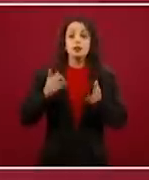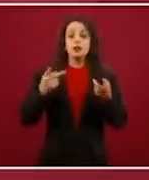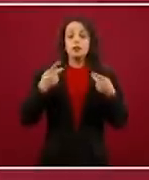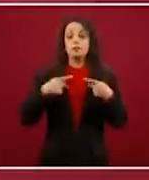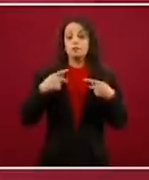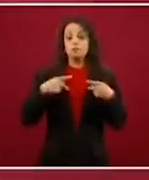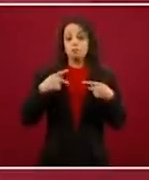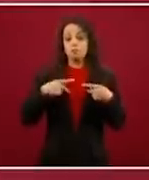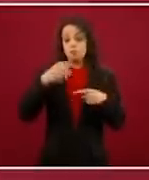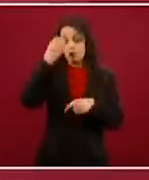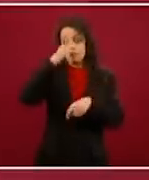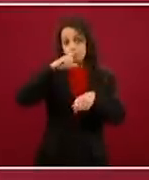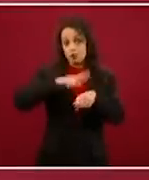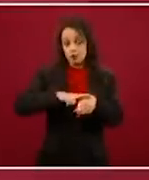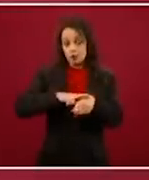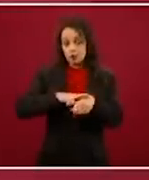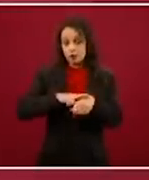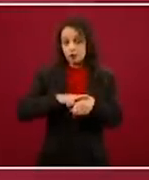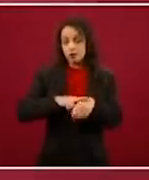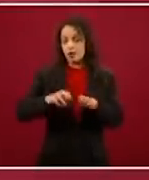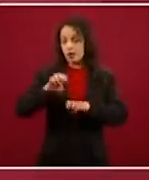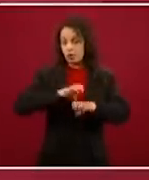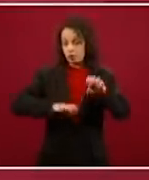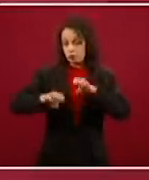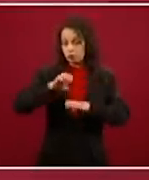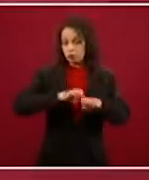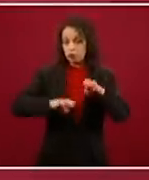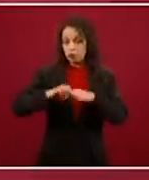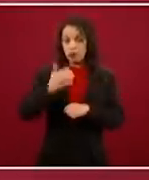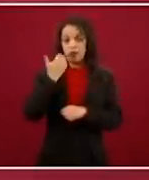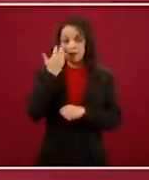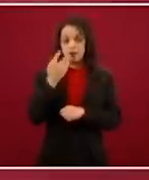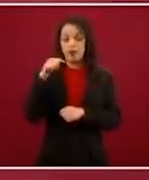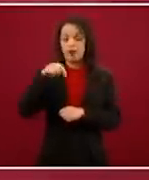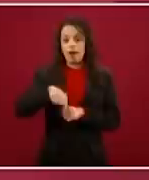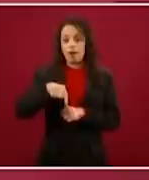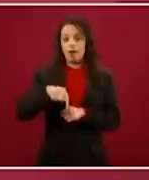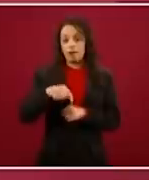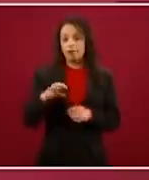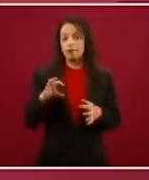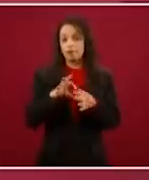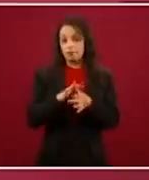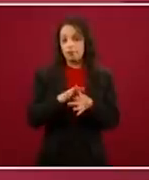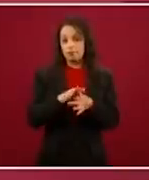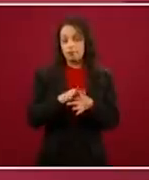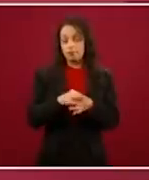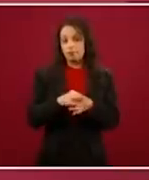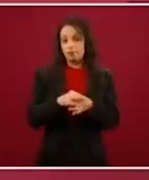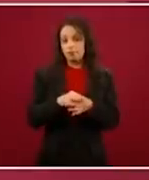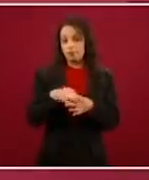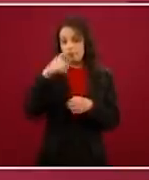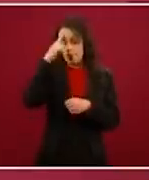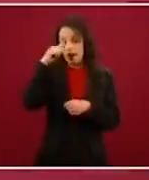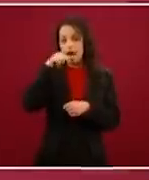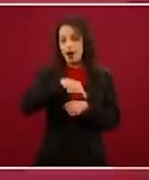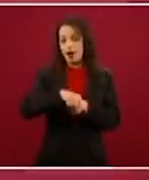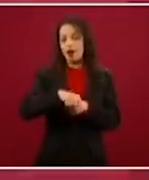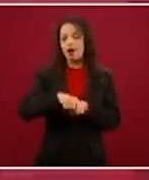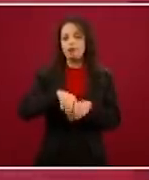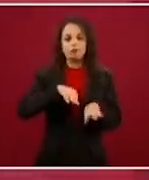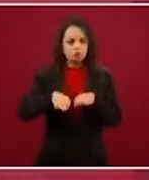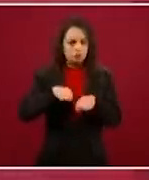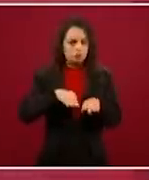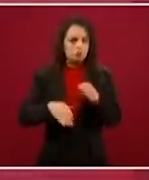nacionales, extranjeros, a ofrecer inversiones a México. No hemos